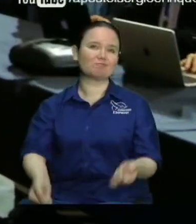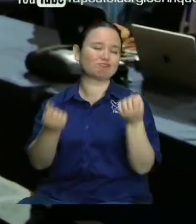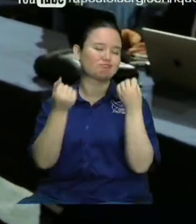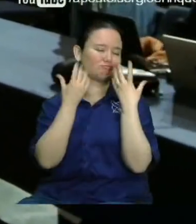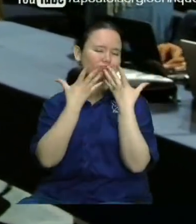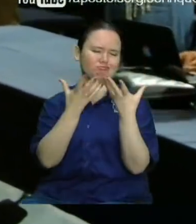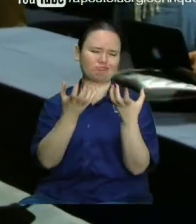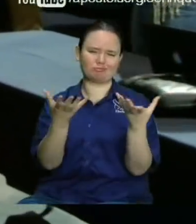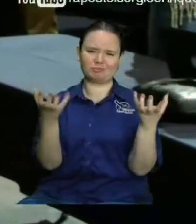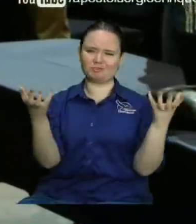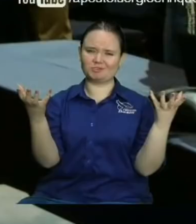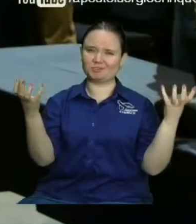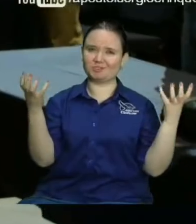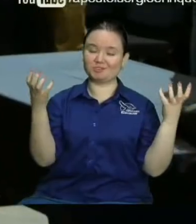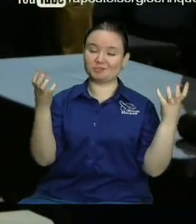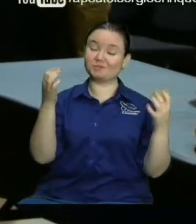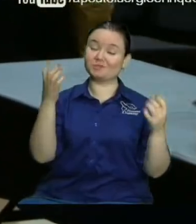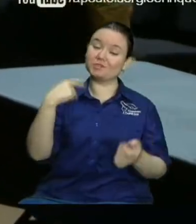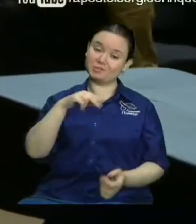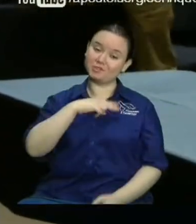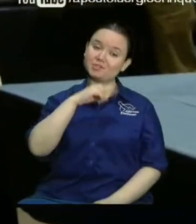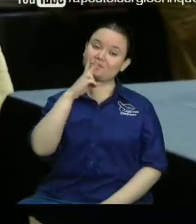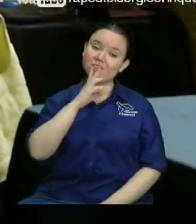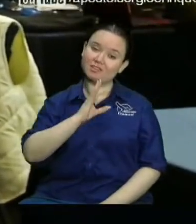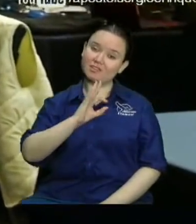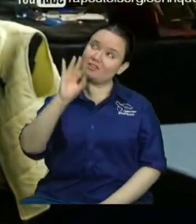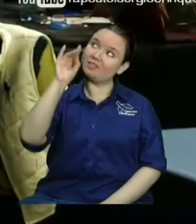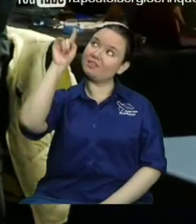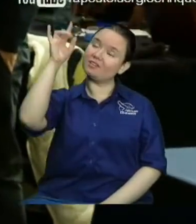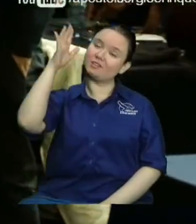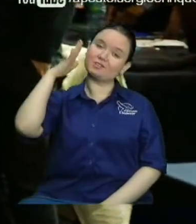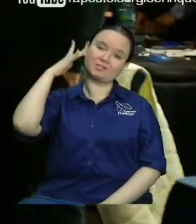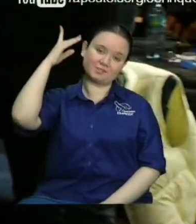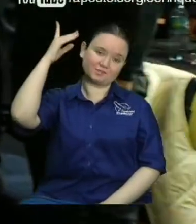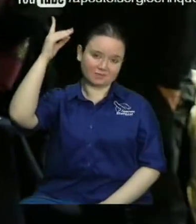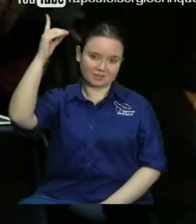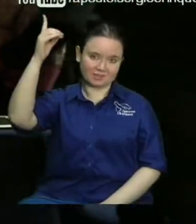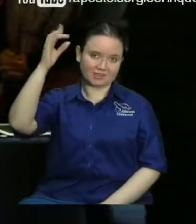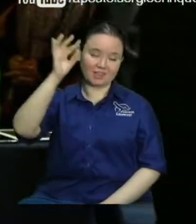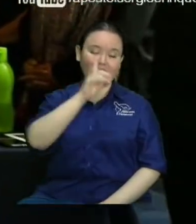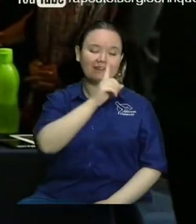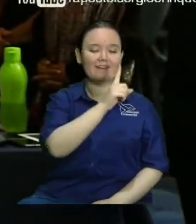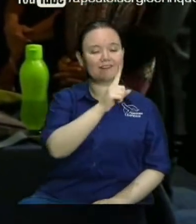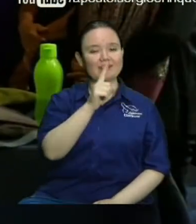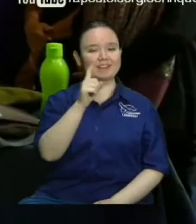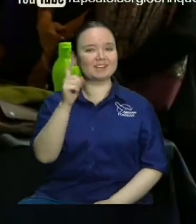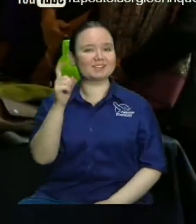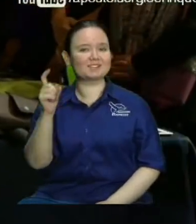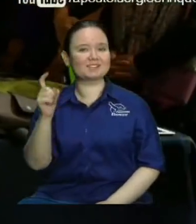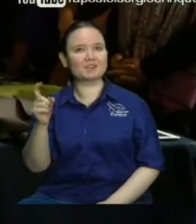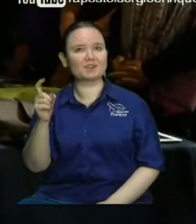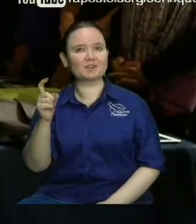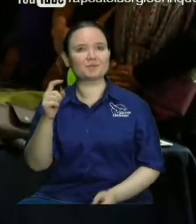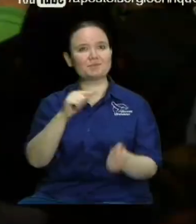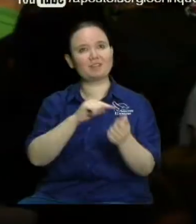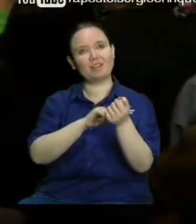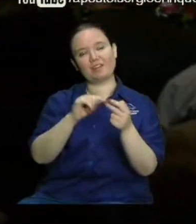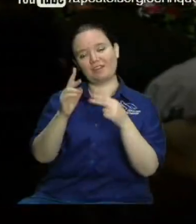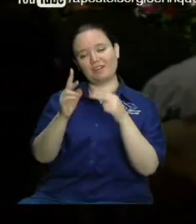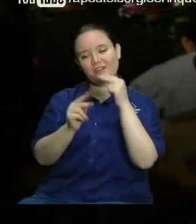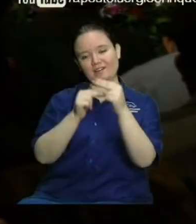millones, los hijos de Jesús. La generación de nuestro Dios, que es